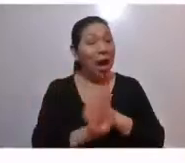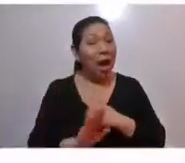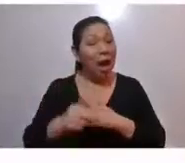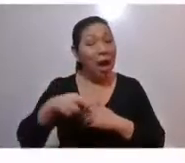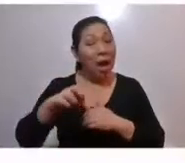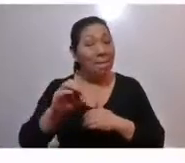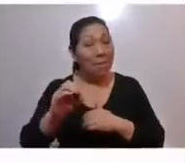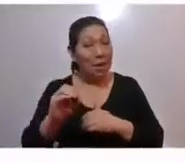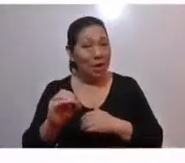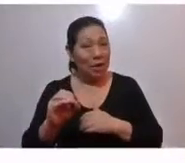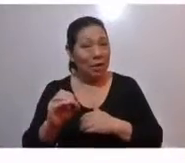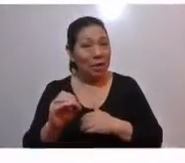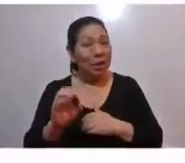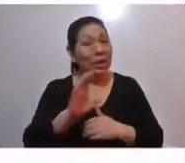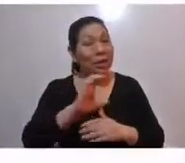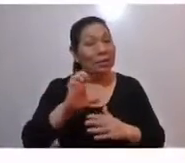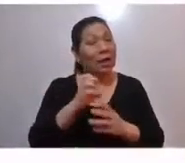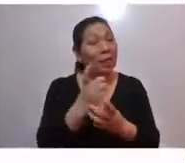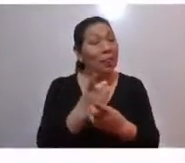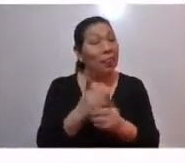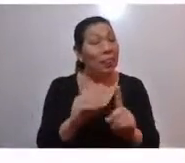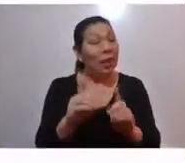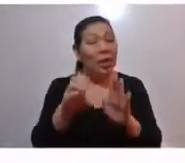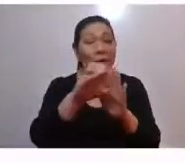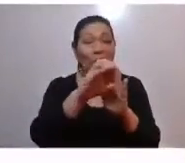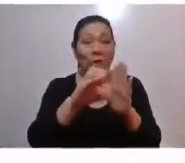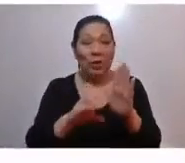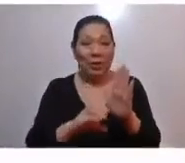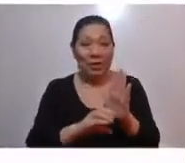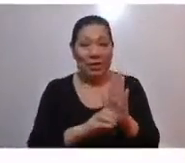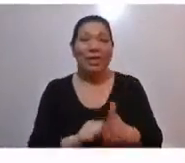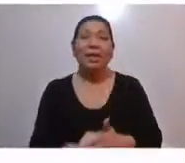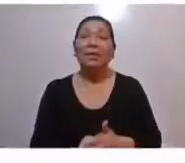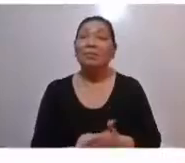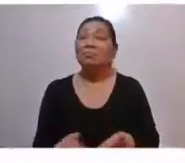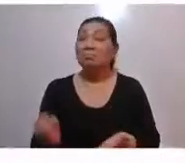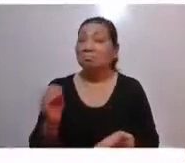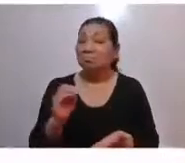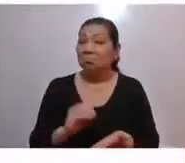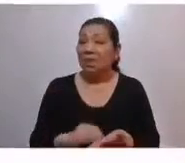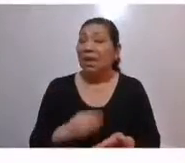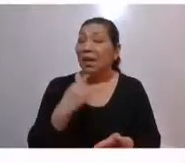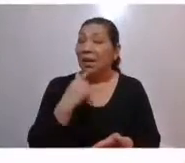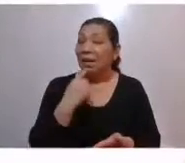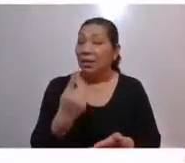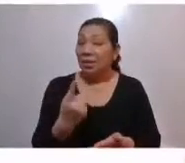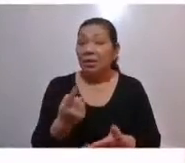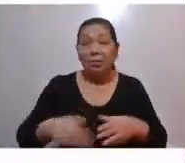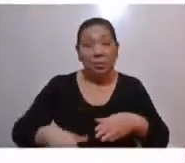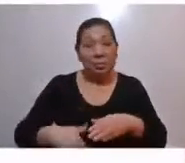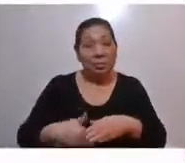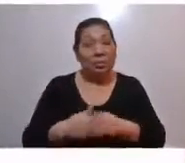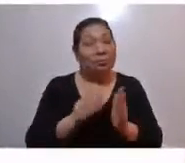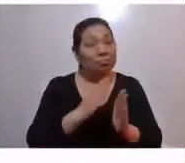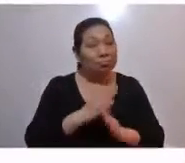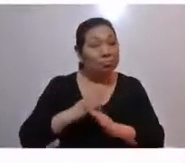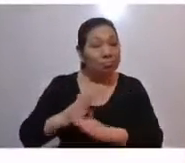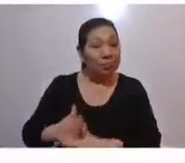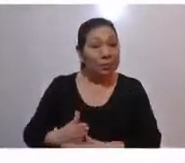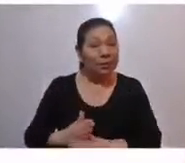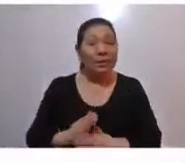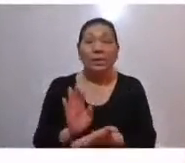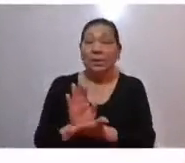853-2015 Amparo en el marco del Estado Democrático Constitucional, que además ha ratificado la Convención